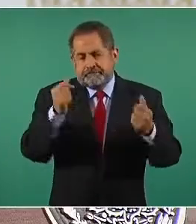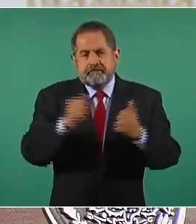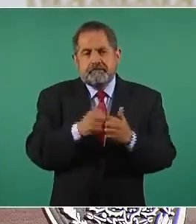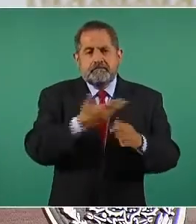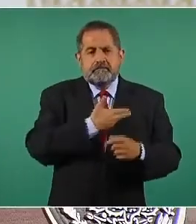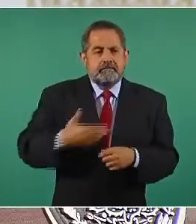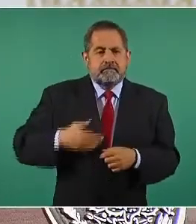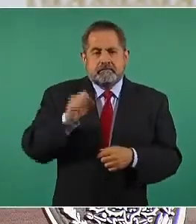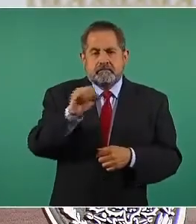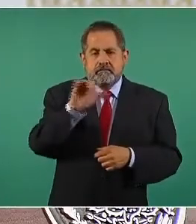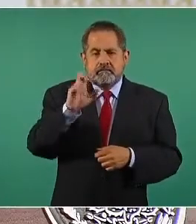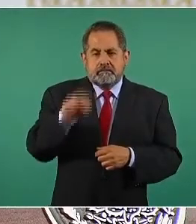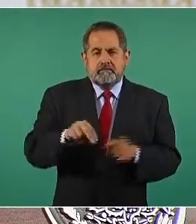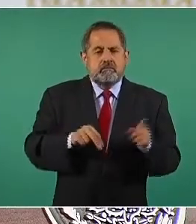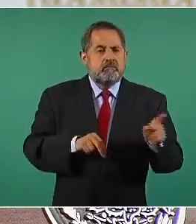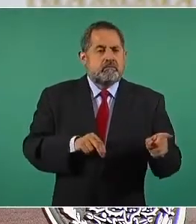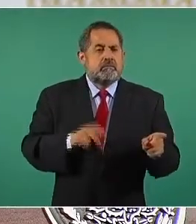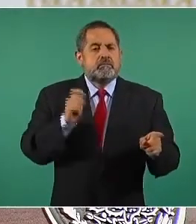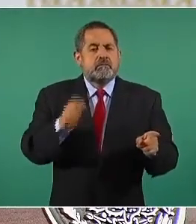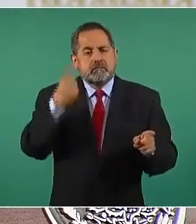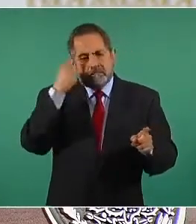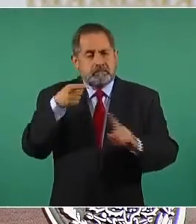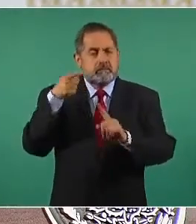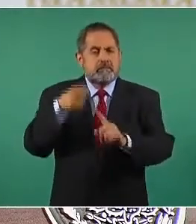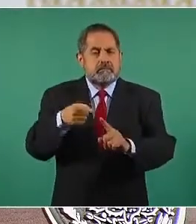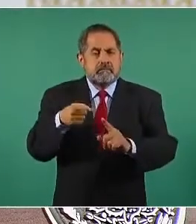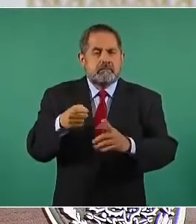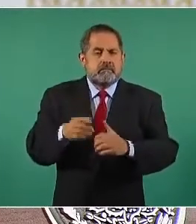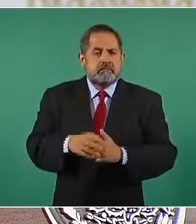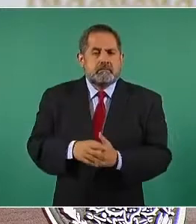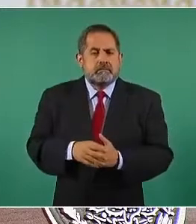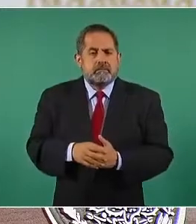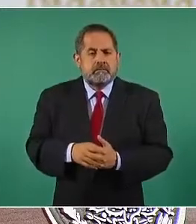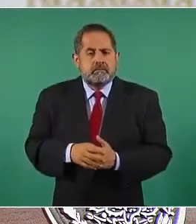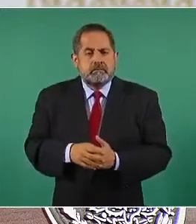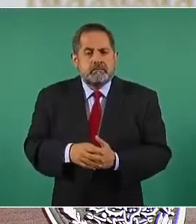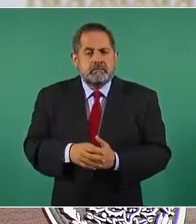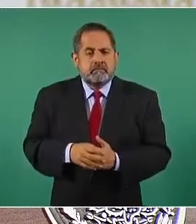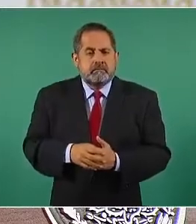presidente de la Corte, es para